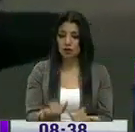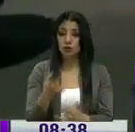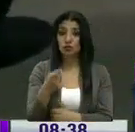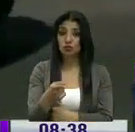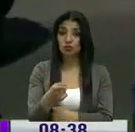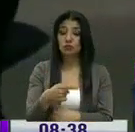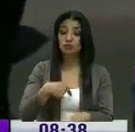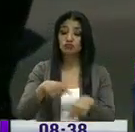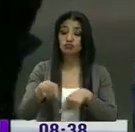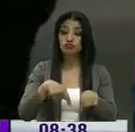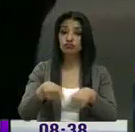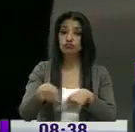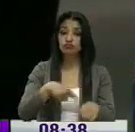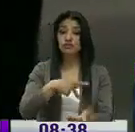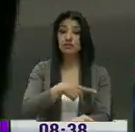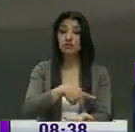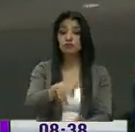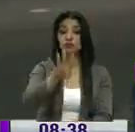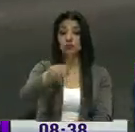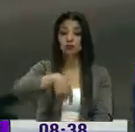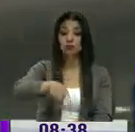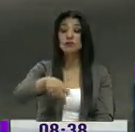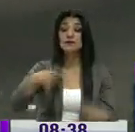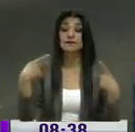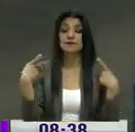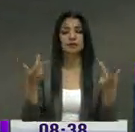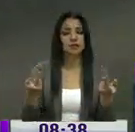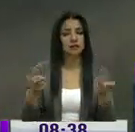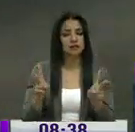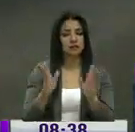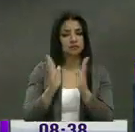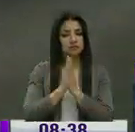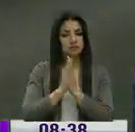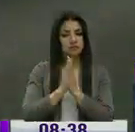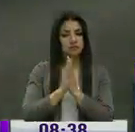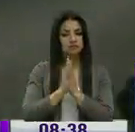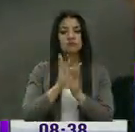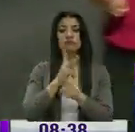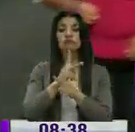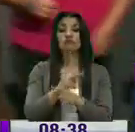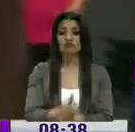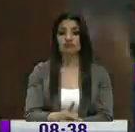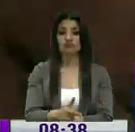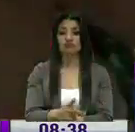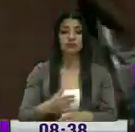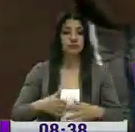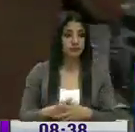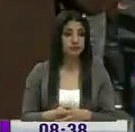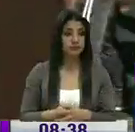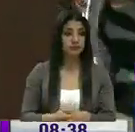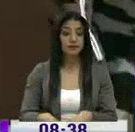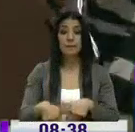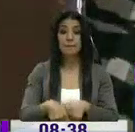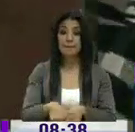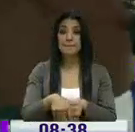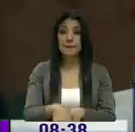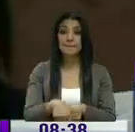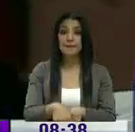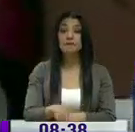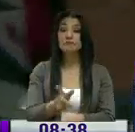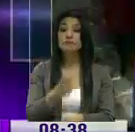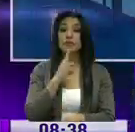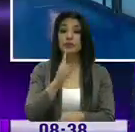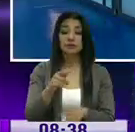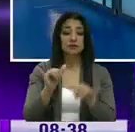van a transitar por el kilómetro 4 de la Ruta Viva, también tener las debidas precauciones, puesto que está esta manifestación aquí y han dicho que van